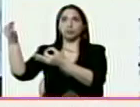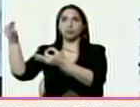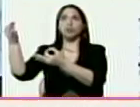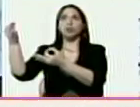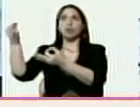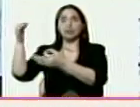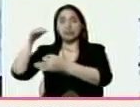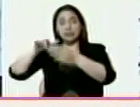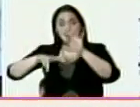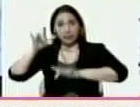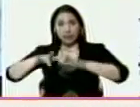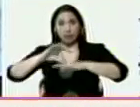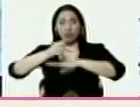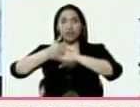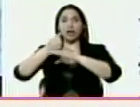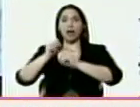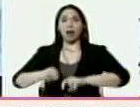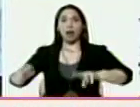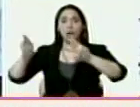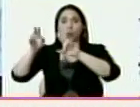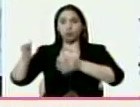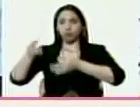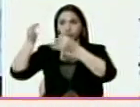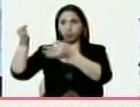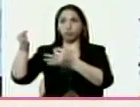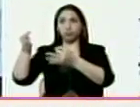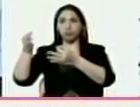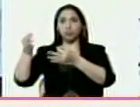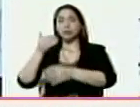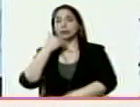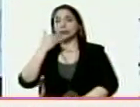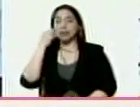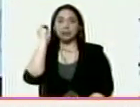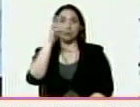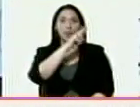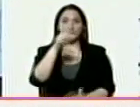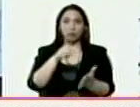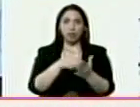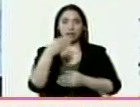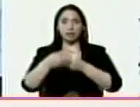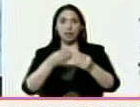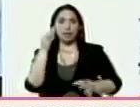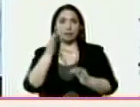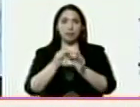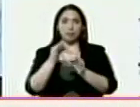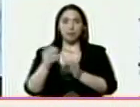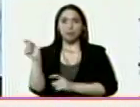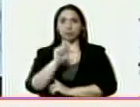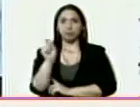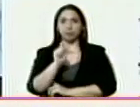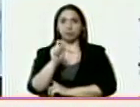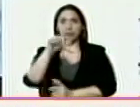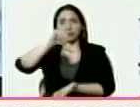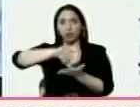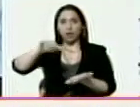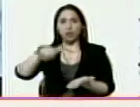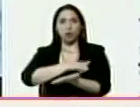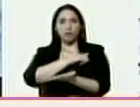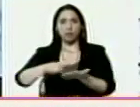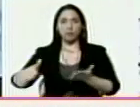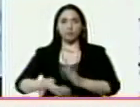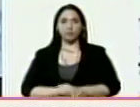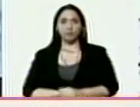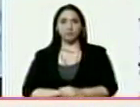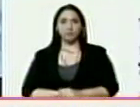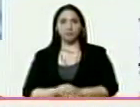Naciones Unidas en la venidera Asamblea General que se realizará en el mes de septiembre en la ciudad de Nueva York. En